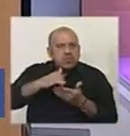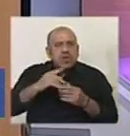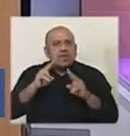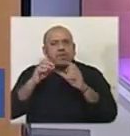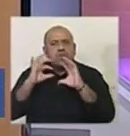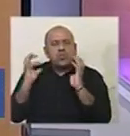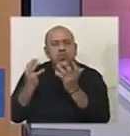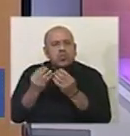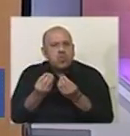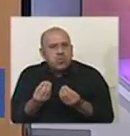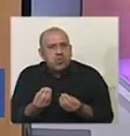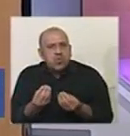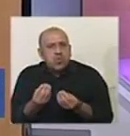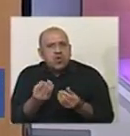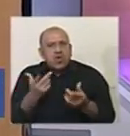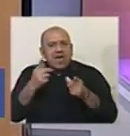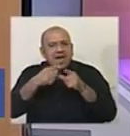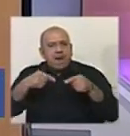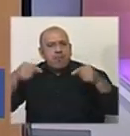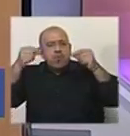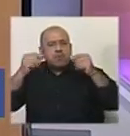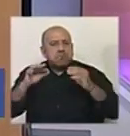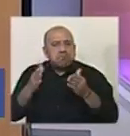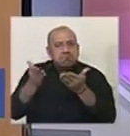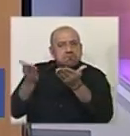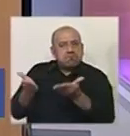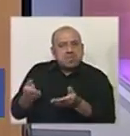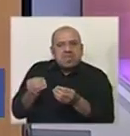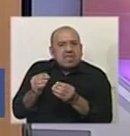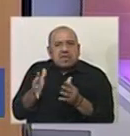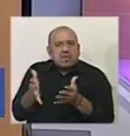planeta. Termina quedando Japón un poco allí como